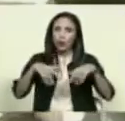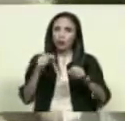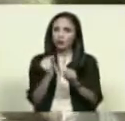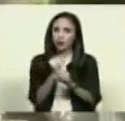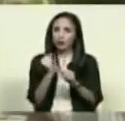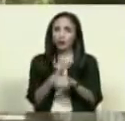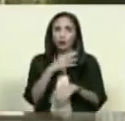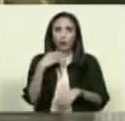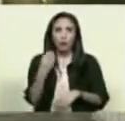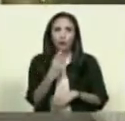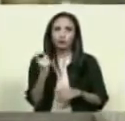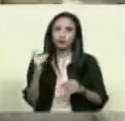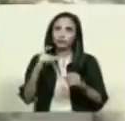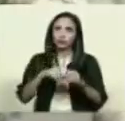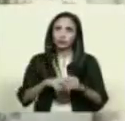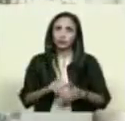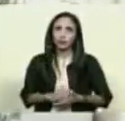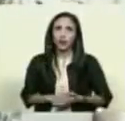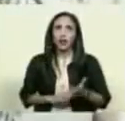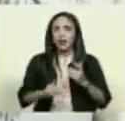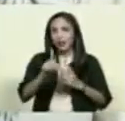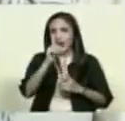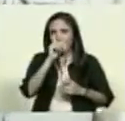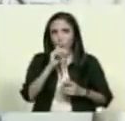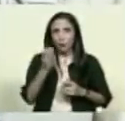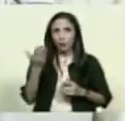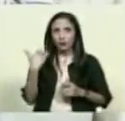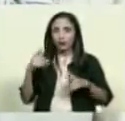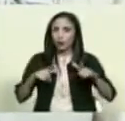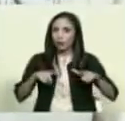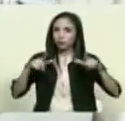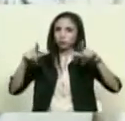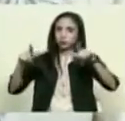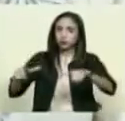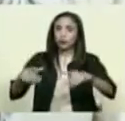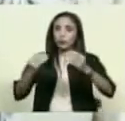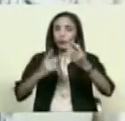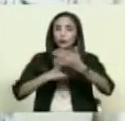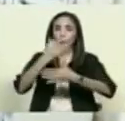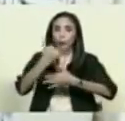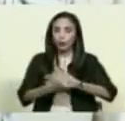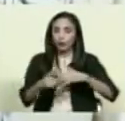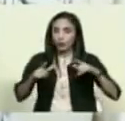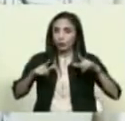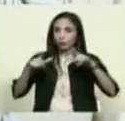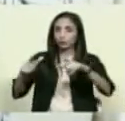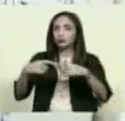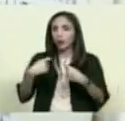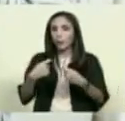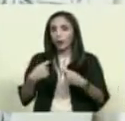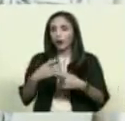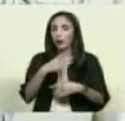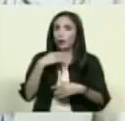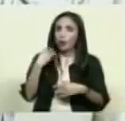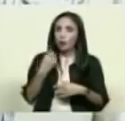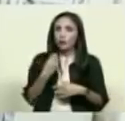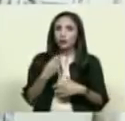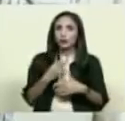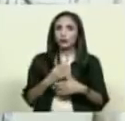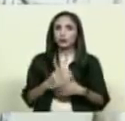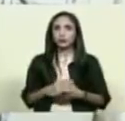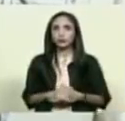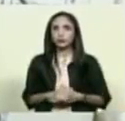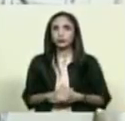Soy Joven Productivo. Durante el 2017 ya se han entregado más de 11.000 proyectos productivos, una inversión de más de 40.000 millones de bolívares, y